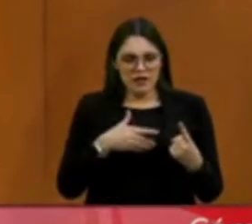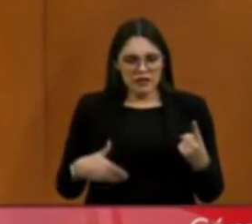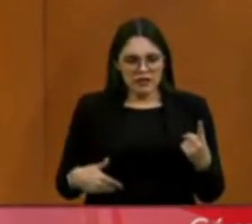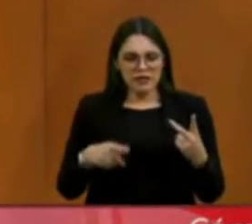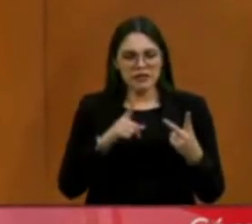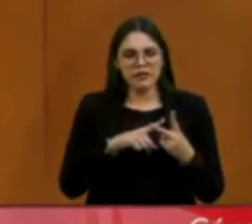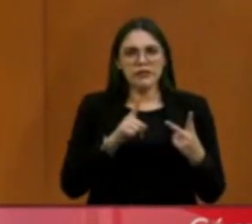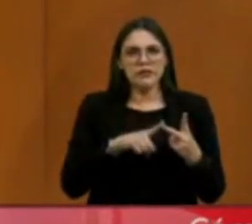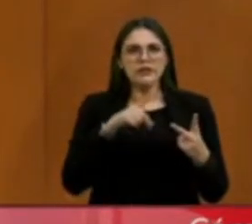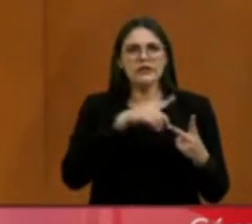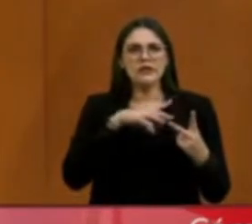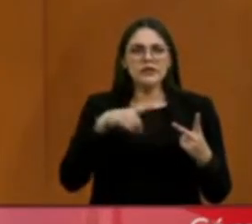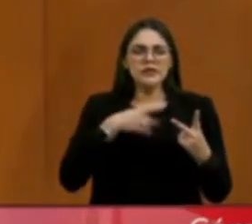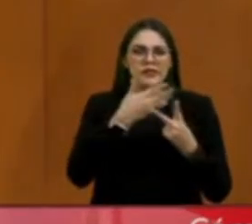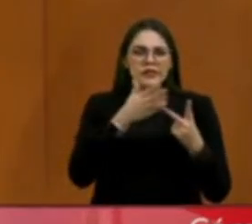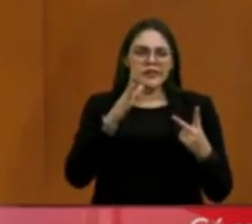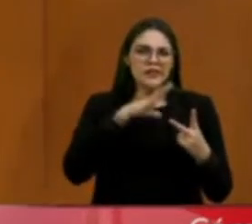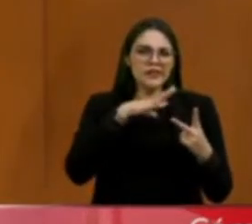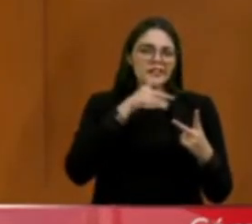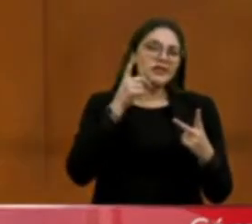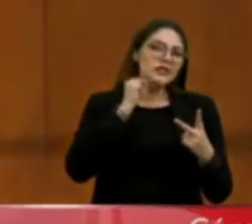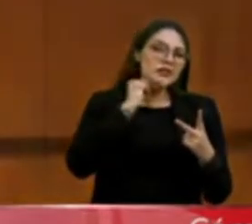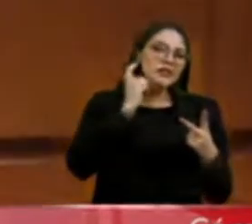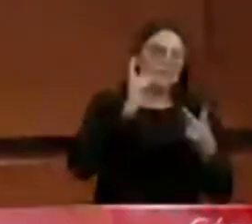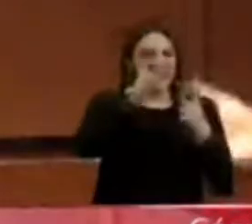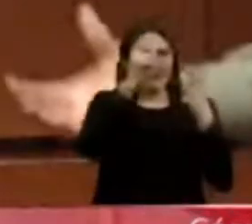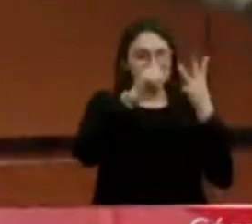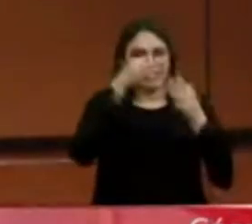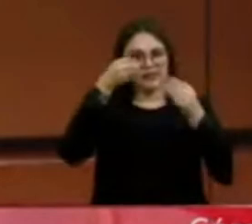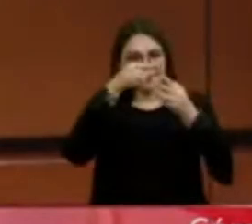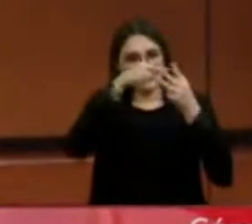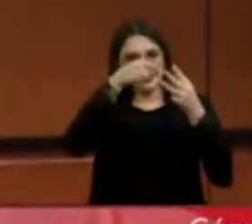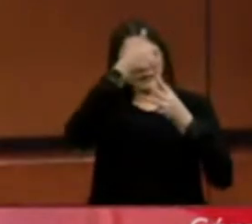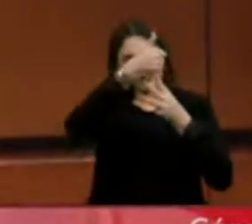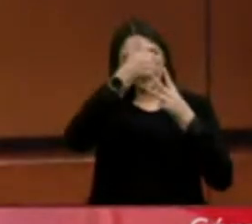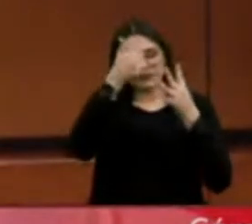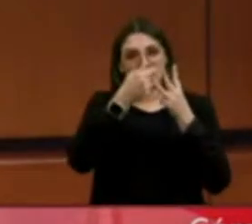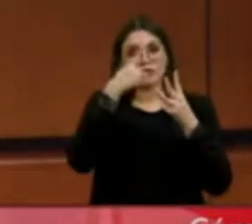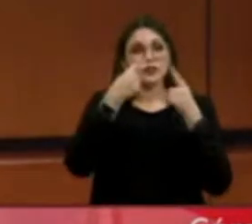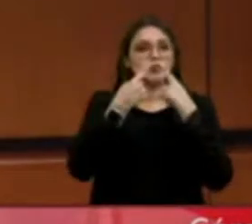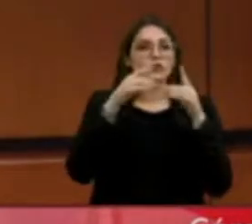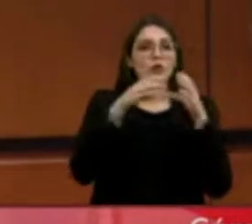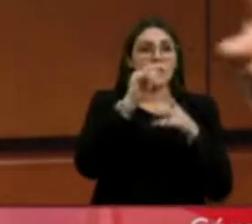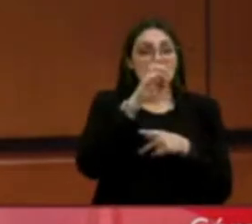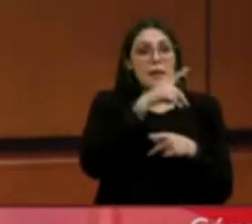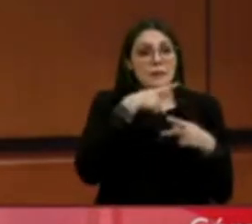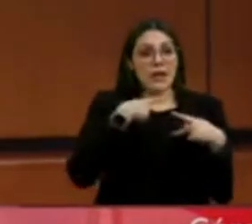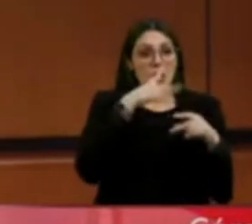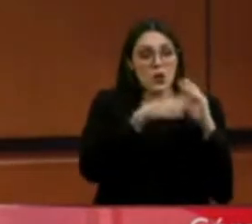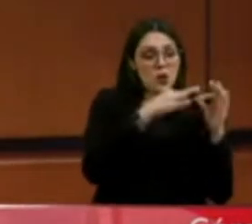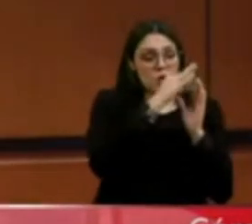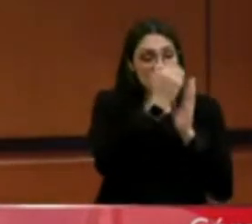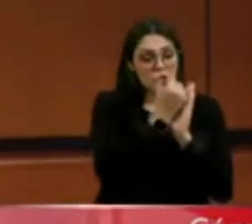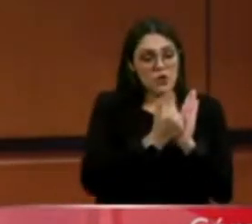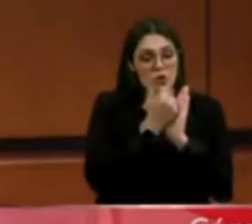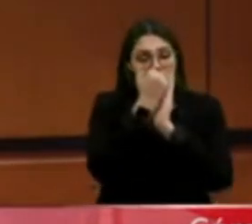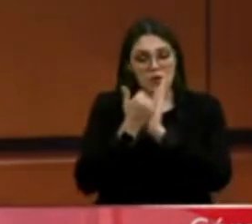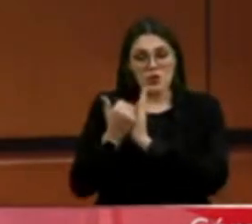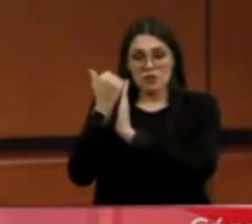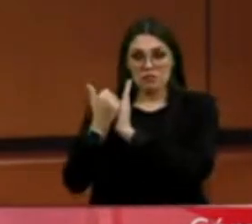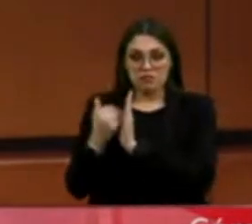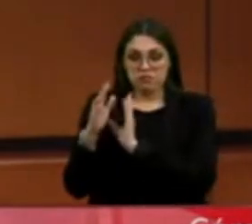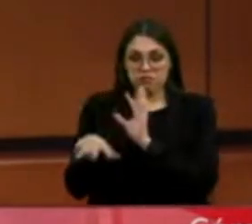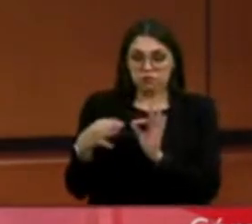y del Poder Legislativo para que quienes cumplen con los requisitos de la convocatoria